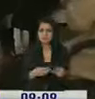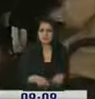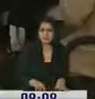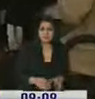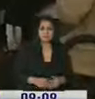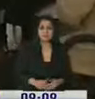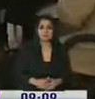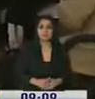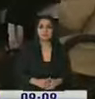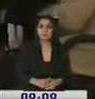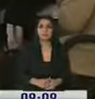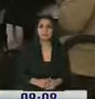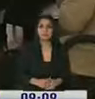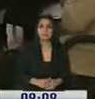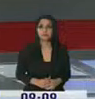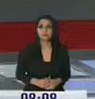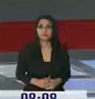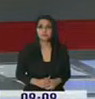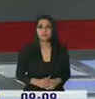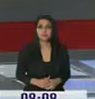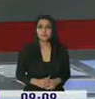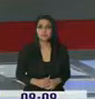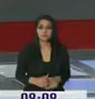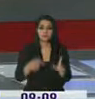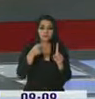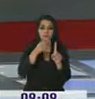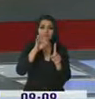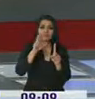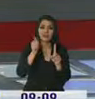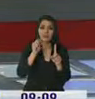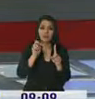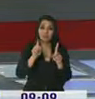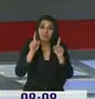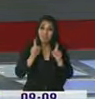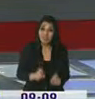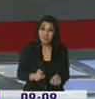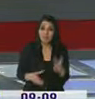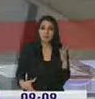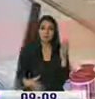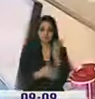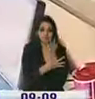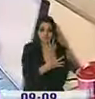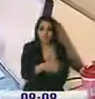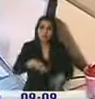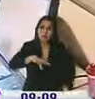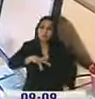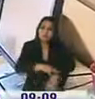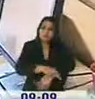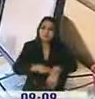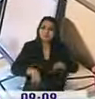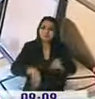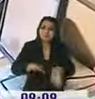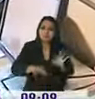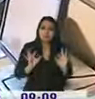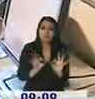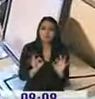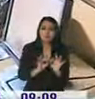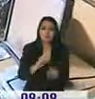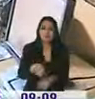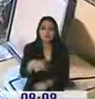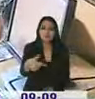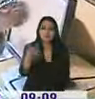informó Héctor Romero. Fernando Villavicencio tendrá que colocarse un dispositivo de rastreo electrónico el próximo 18